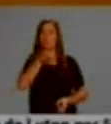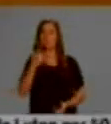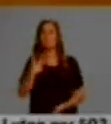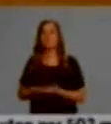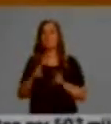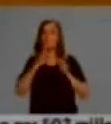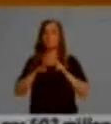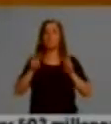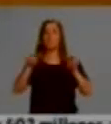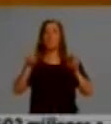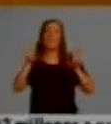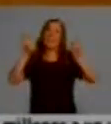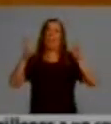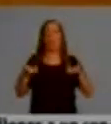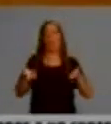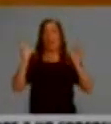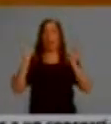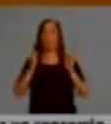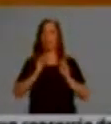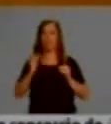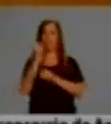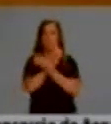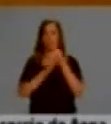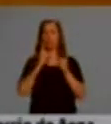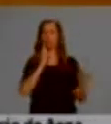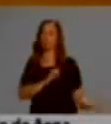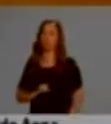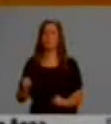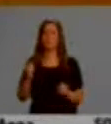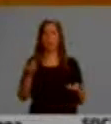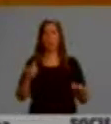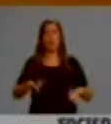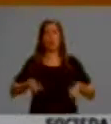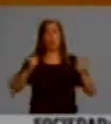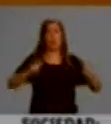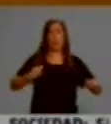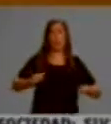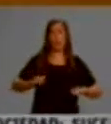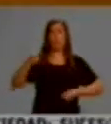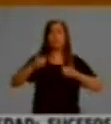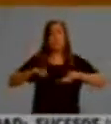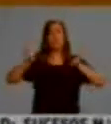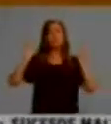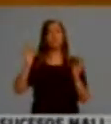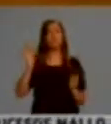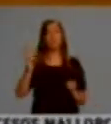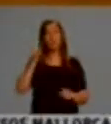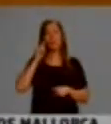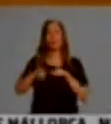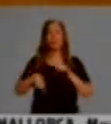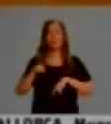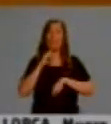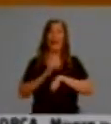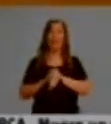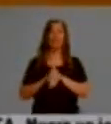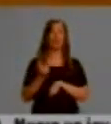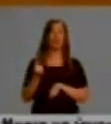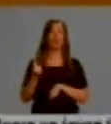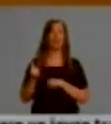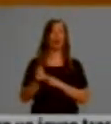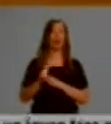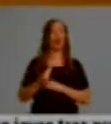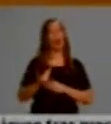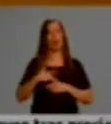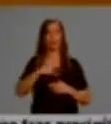ese neoliberalismo cañí que ustedes defienden. Libre mercado y libre competencia, pero solo para algunos amigos donantes.